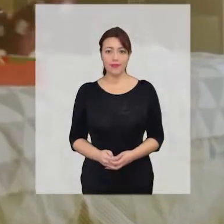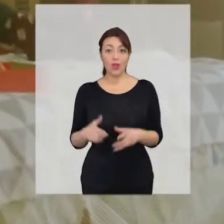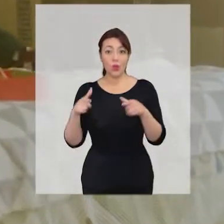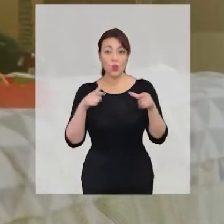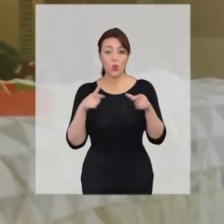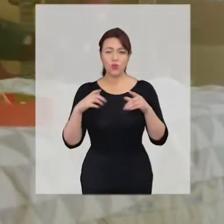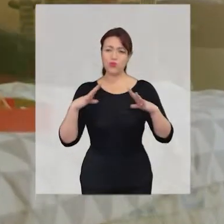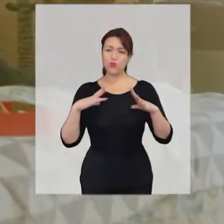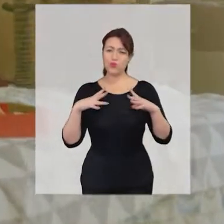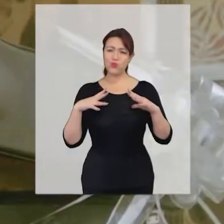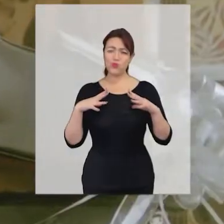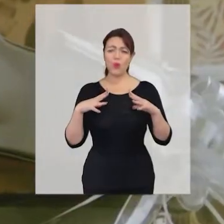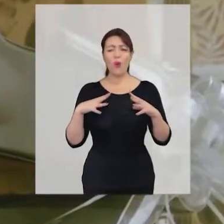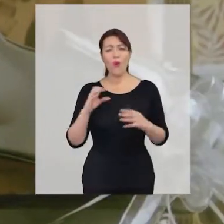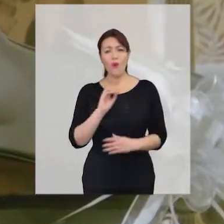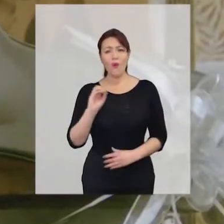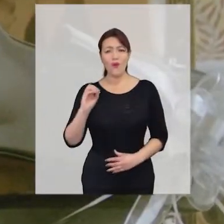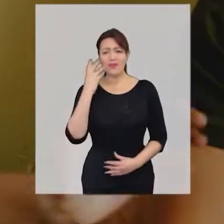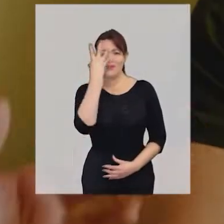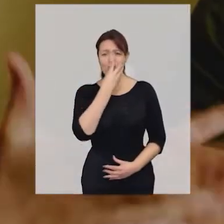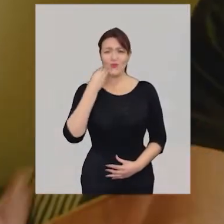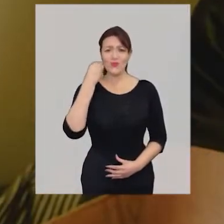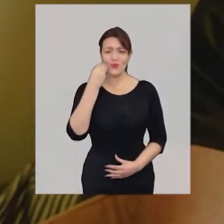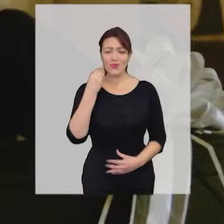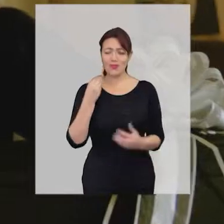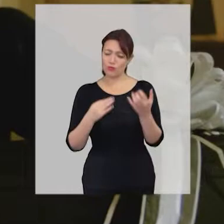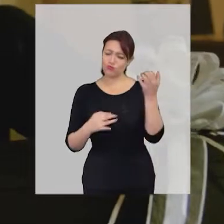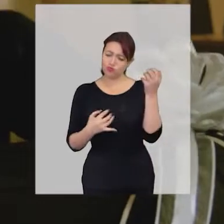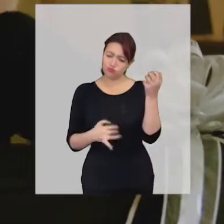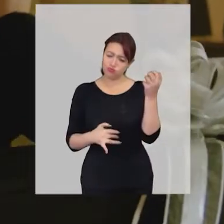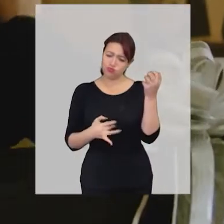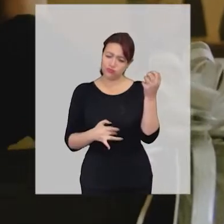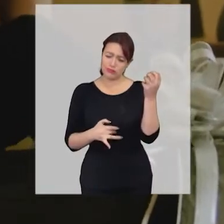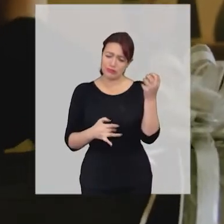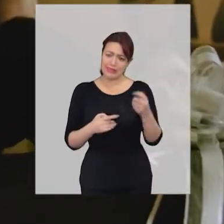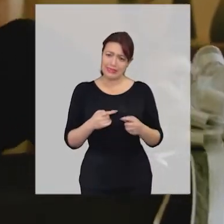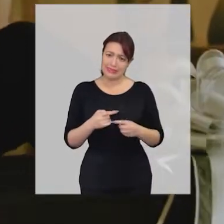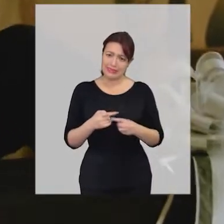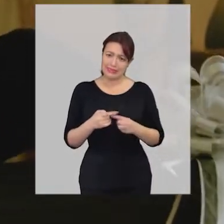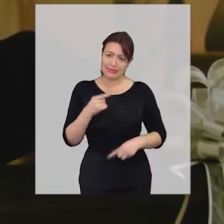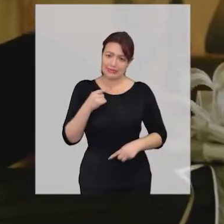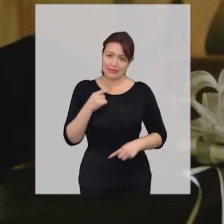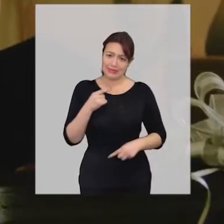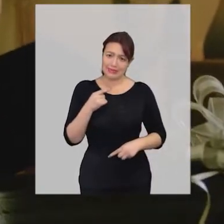¡Feliz cumpleaños! ¡Oh, qué hermosa! ¡Toca algo!